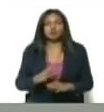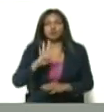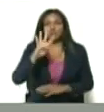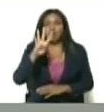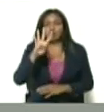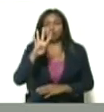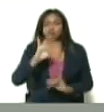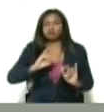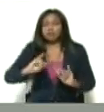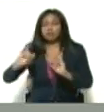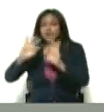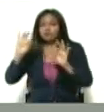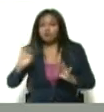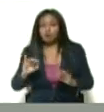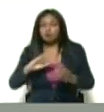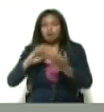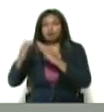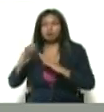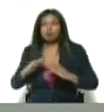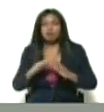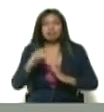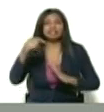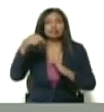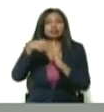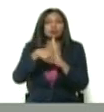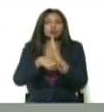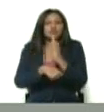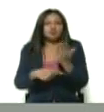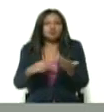casos comunitarios profundos.